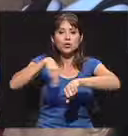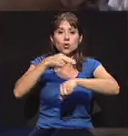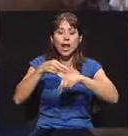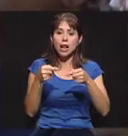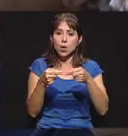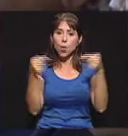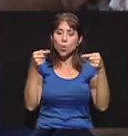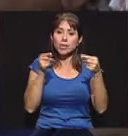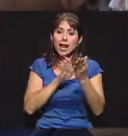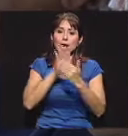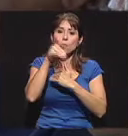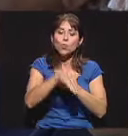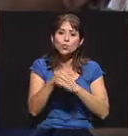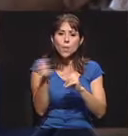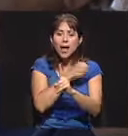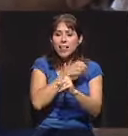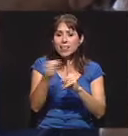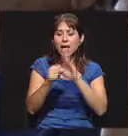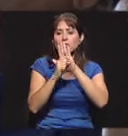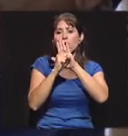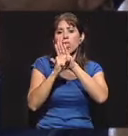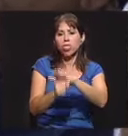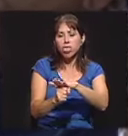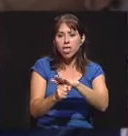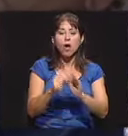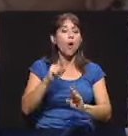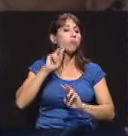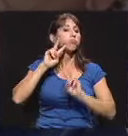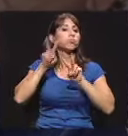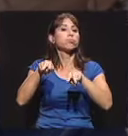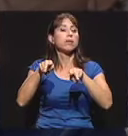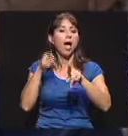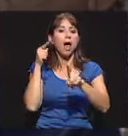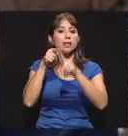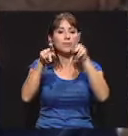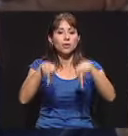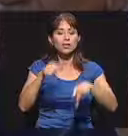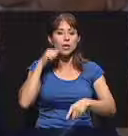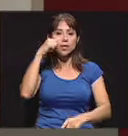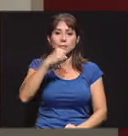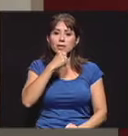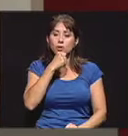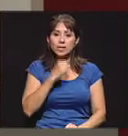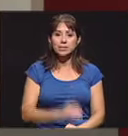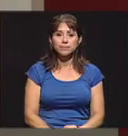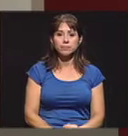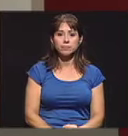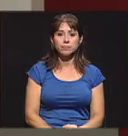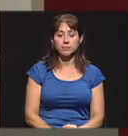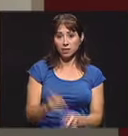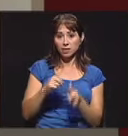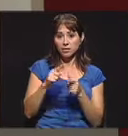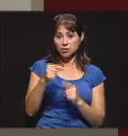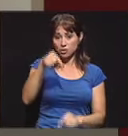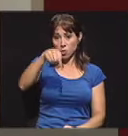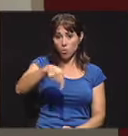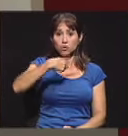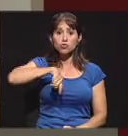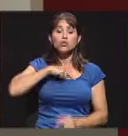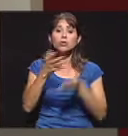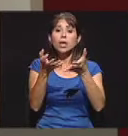Abuso, Maltrato, Marginación y Negligencia hacia las Personas Adultas Mayores. Y entonces hoy queremos anunciar